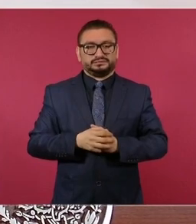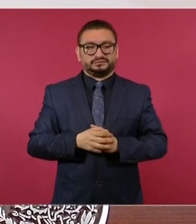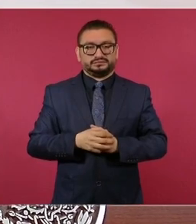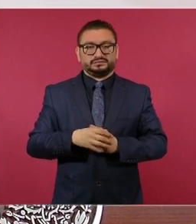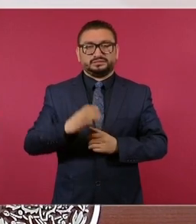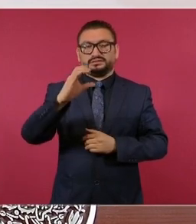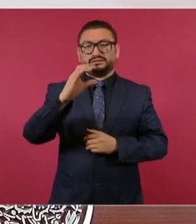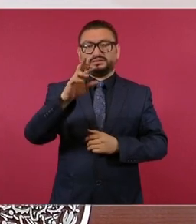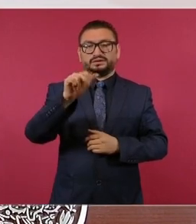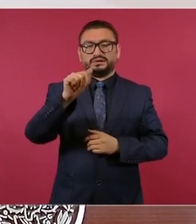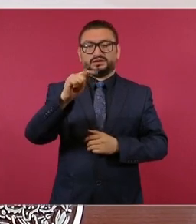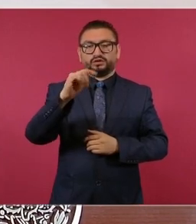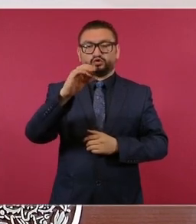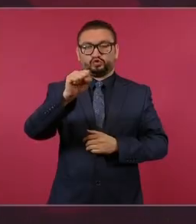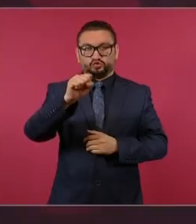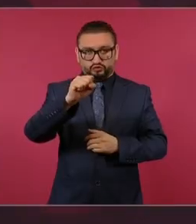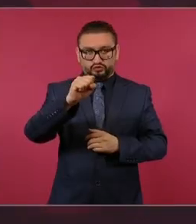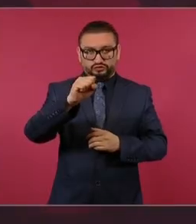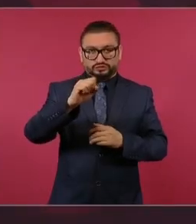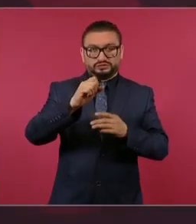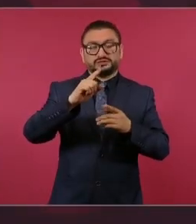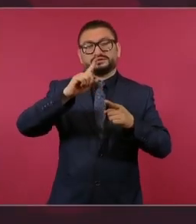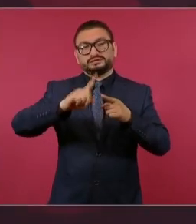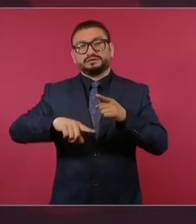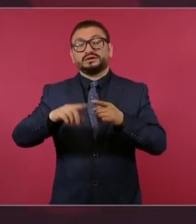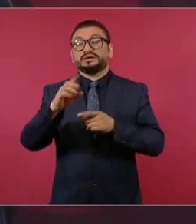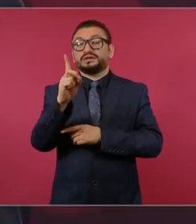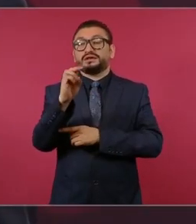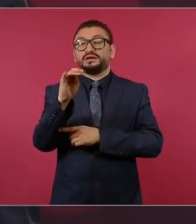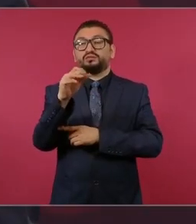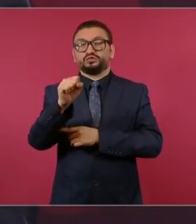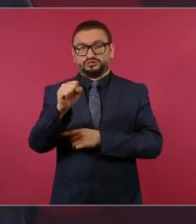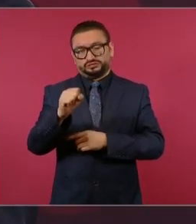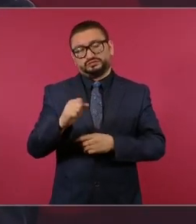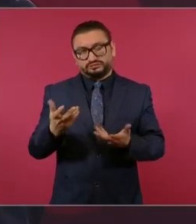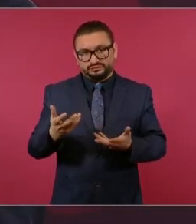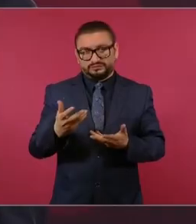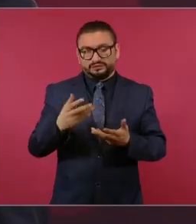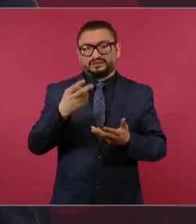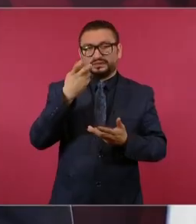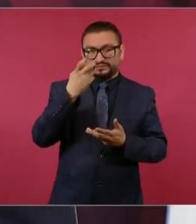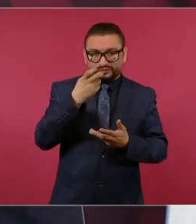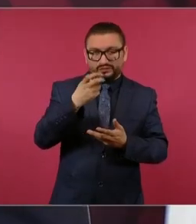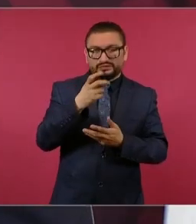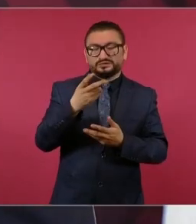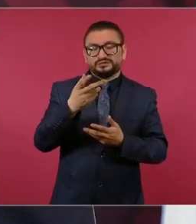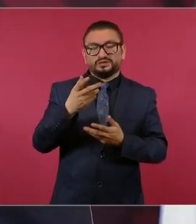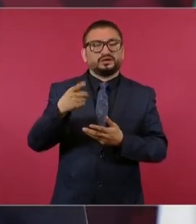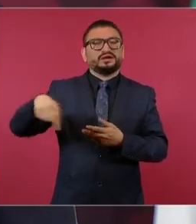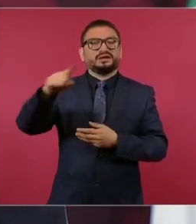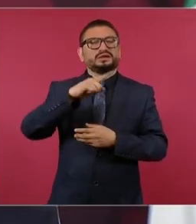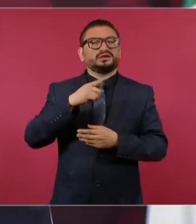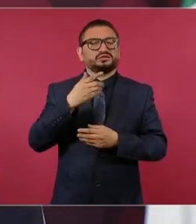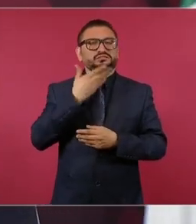es Kratos sin demos. Y ven la democracia cuando